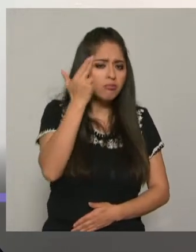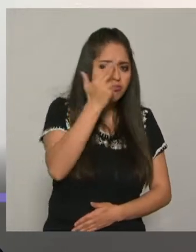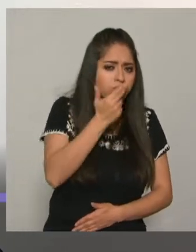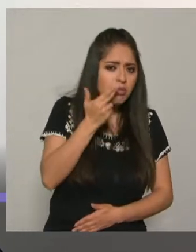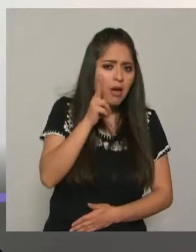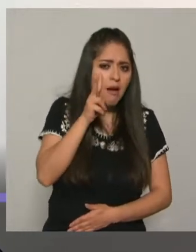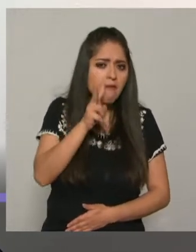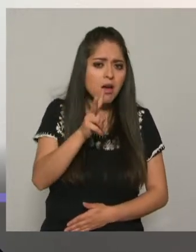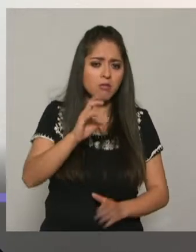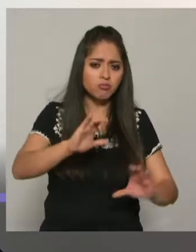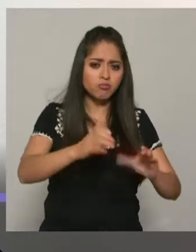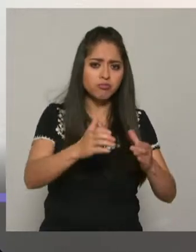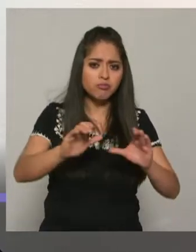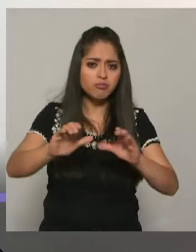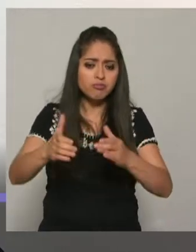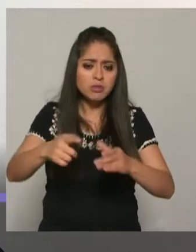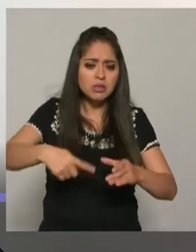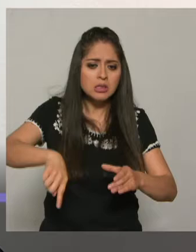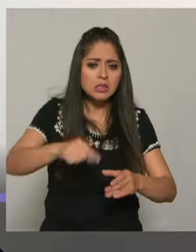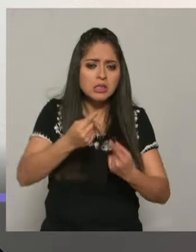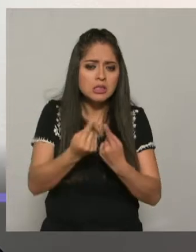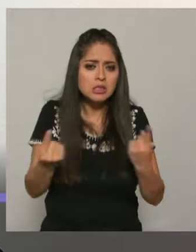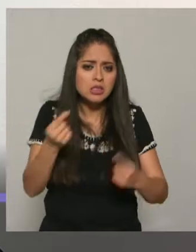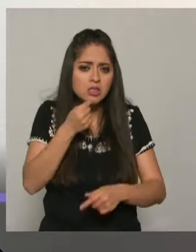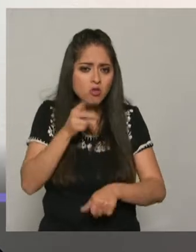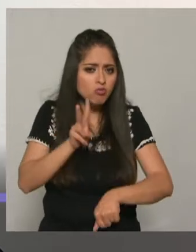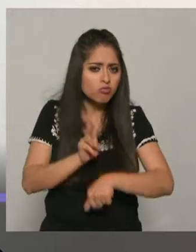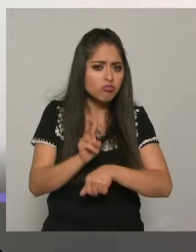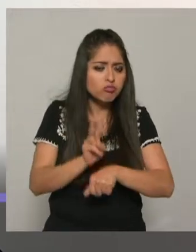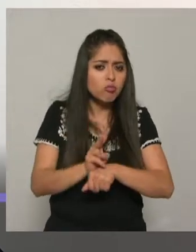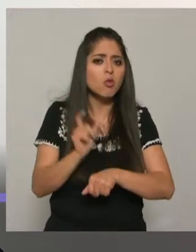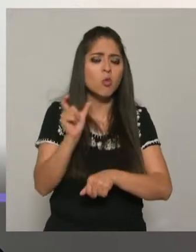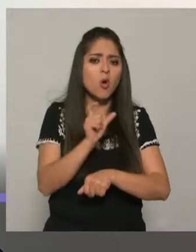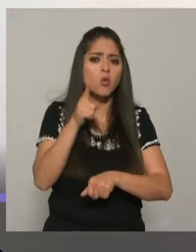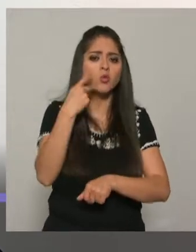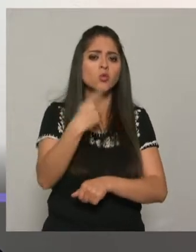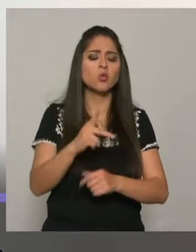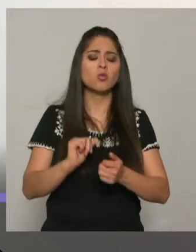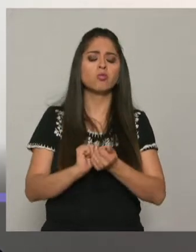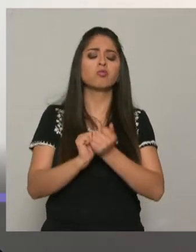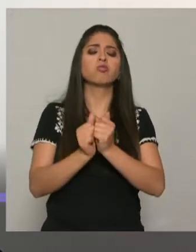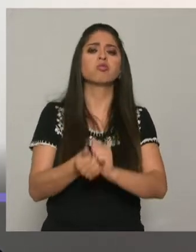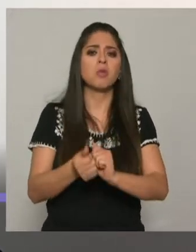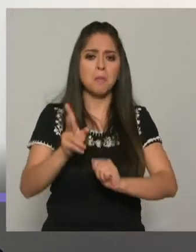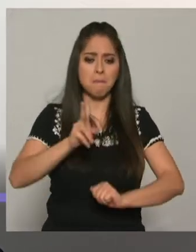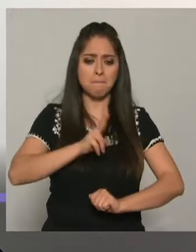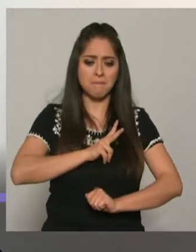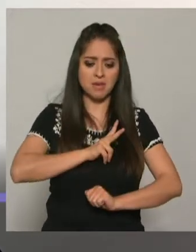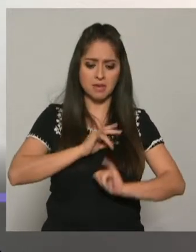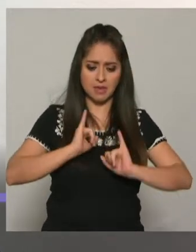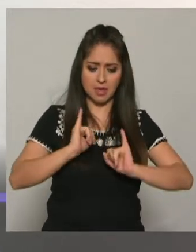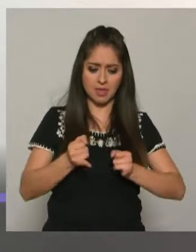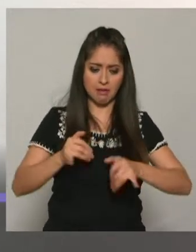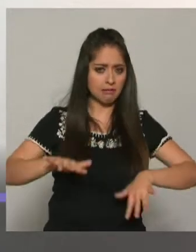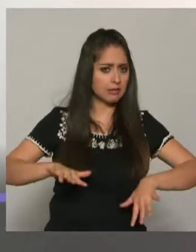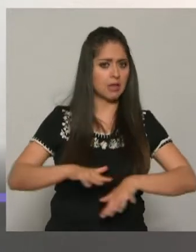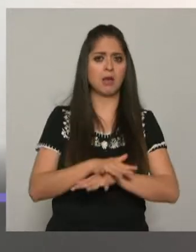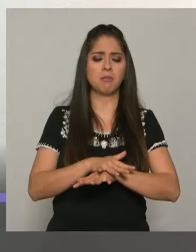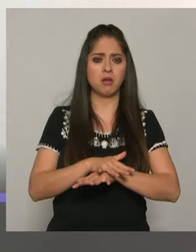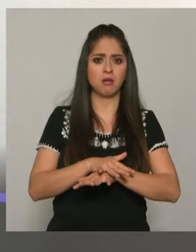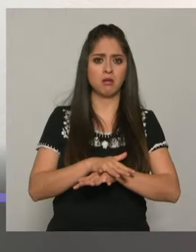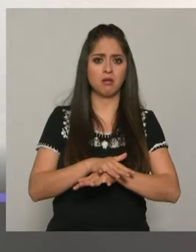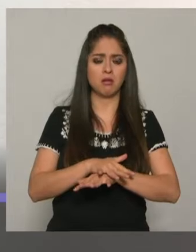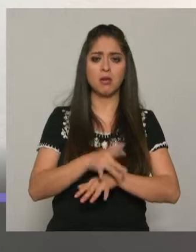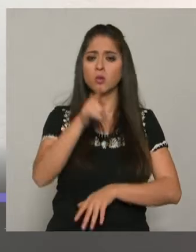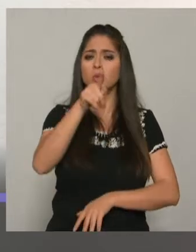estos pequeñas y adolescentes que estén viviendo un proceso de reasignación de identidad. Hay que dejar muy claro de que